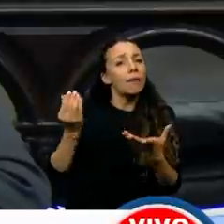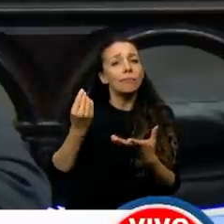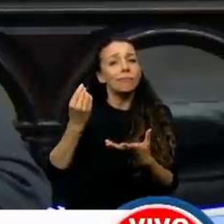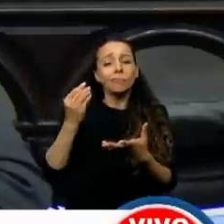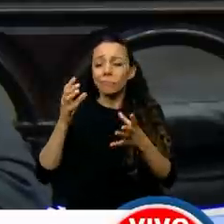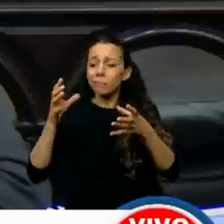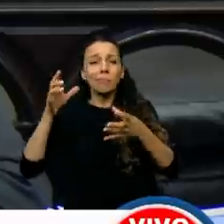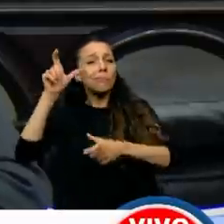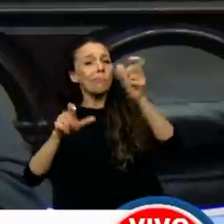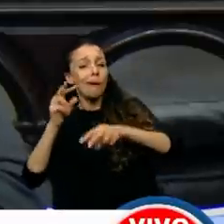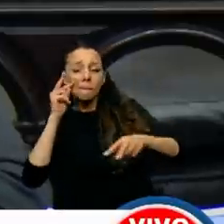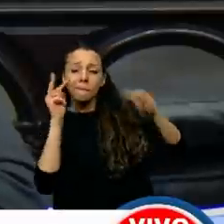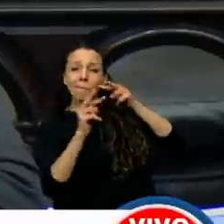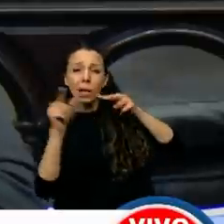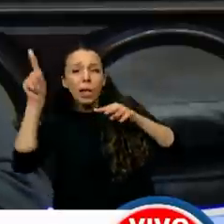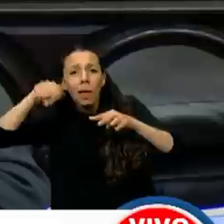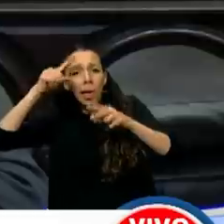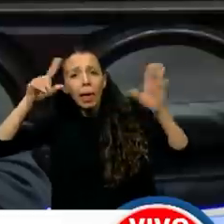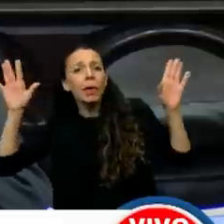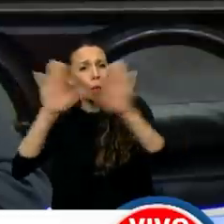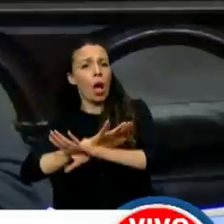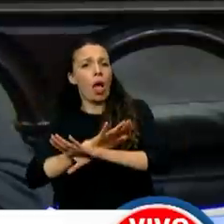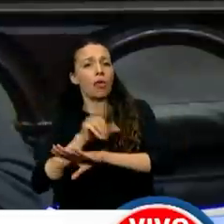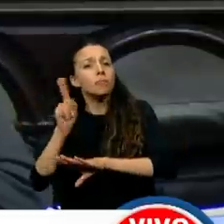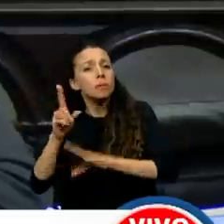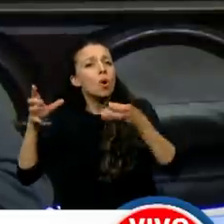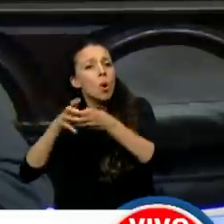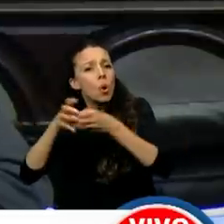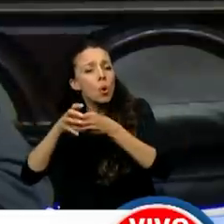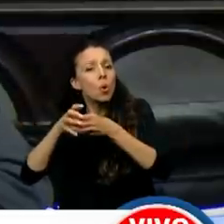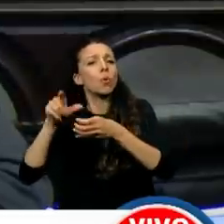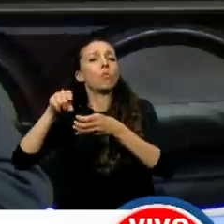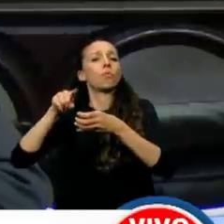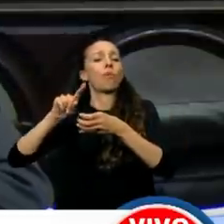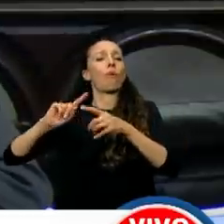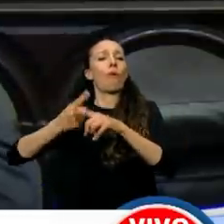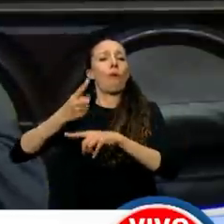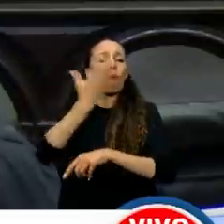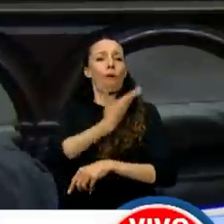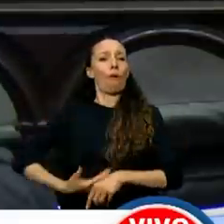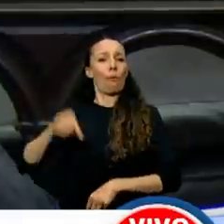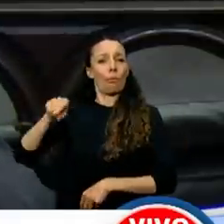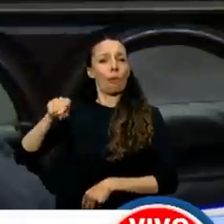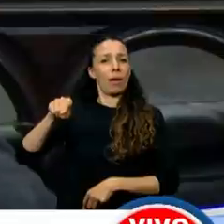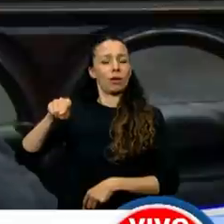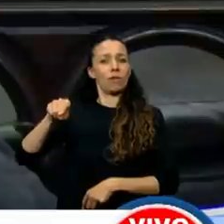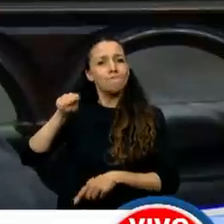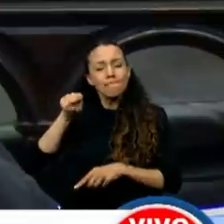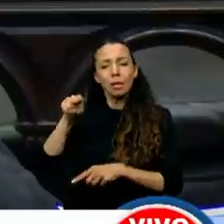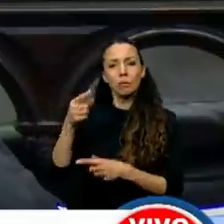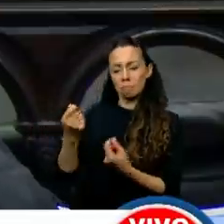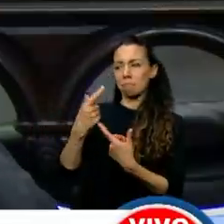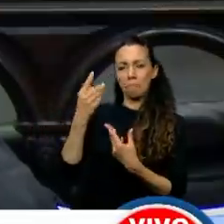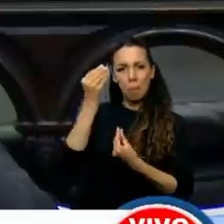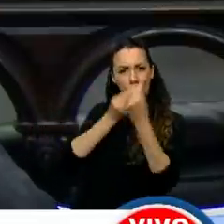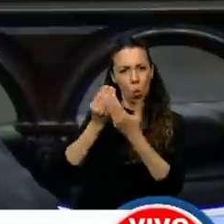equivocada por parte del oficialismo y esto realmente nos preocupa nos preocupa señor presidente que el